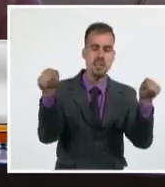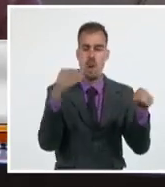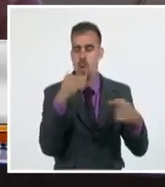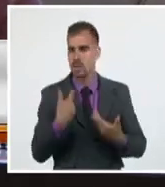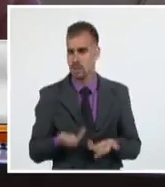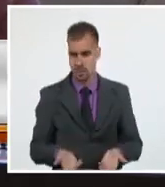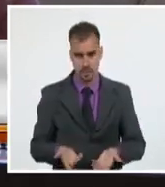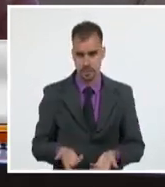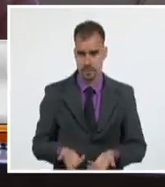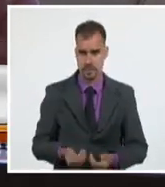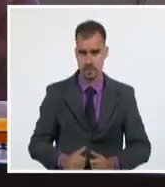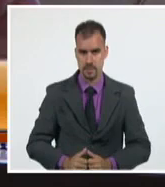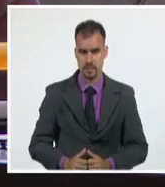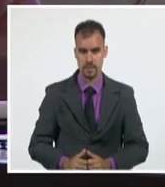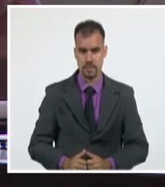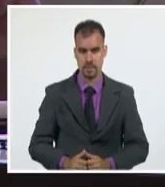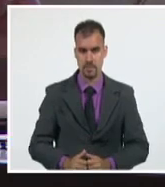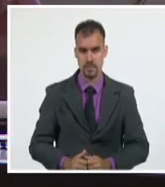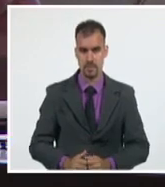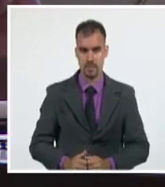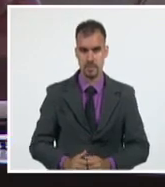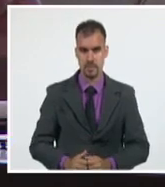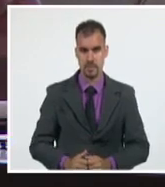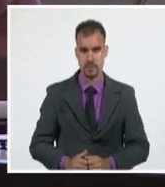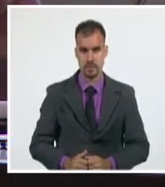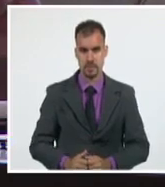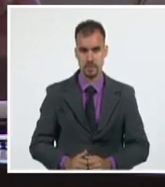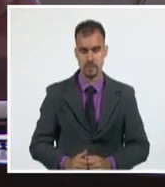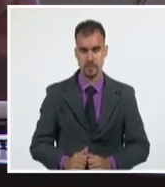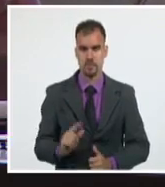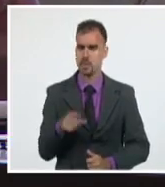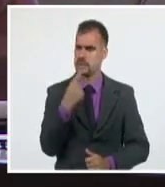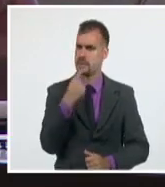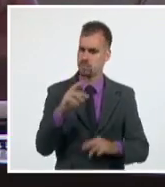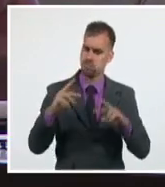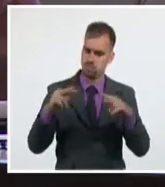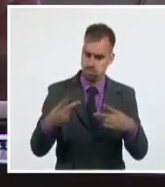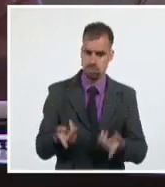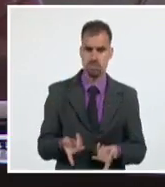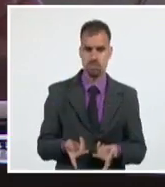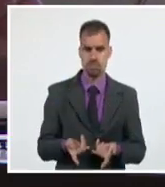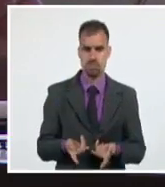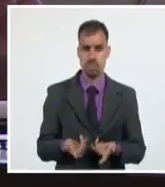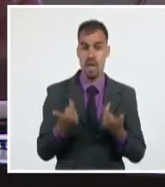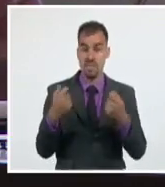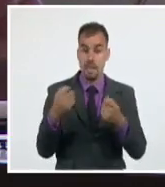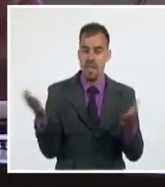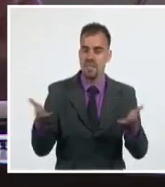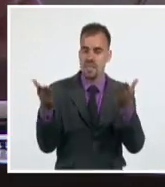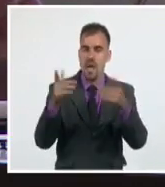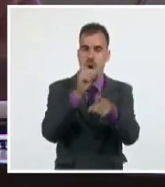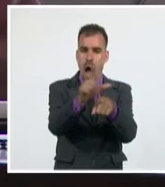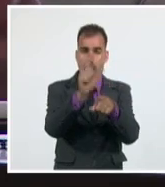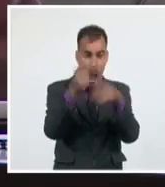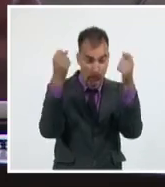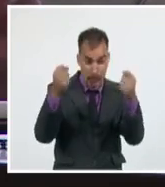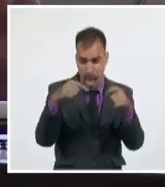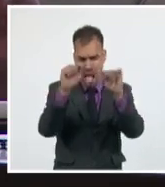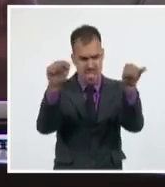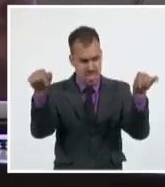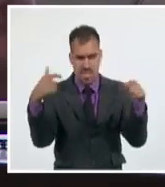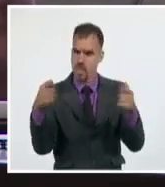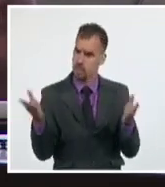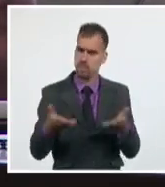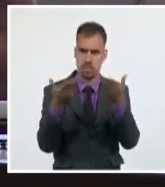hoy, y más que ir a la revitalización, el desarrollo de esas comunidades.